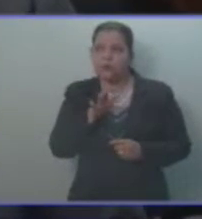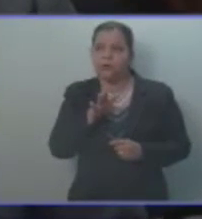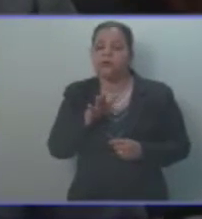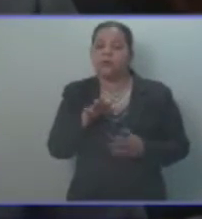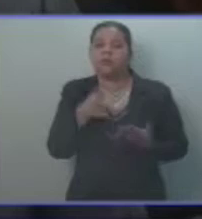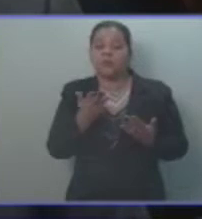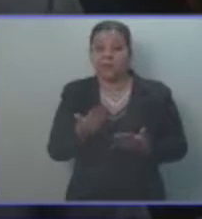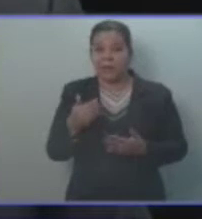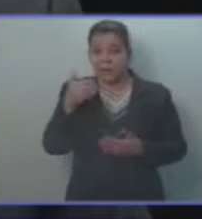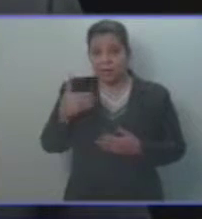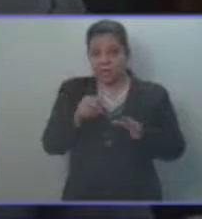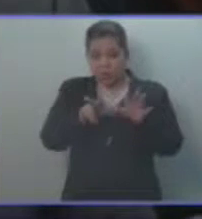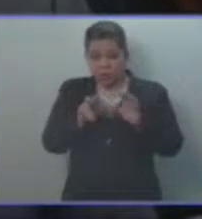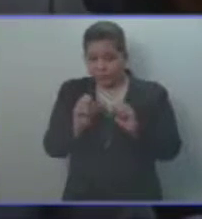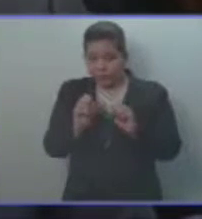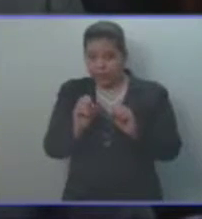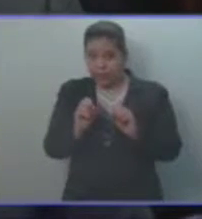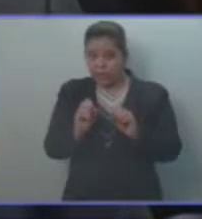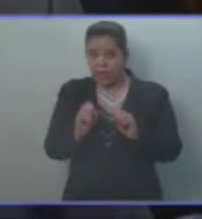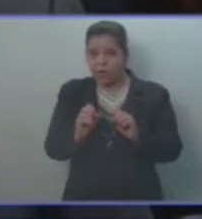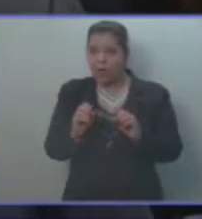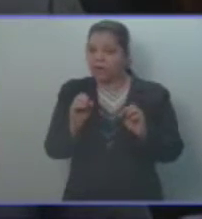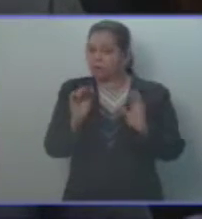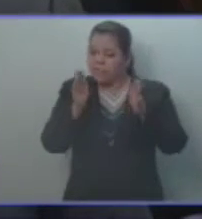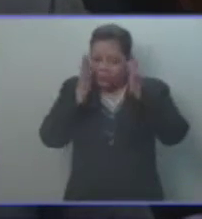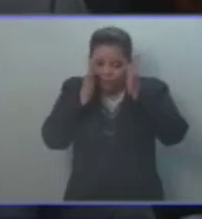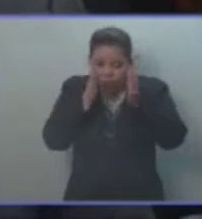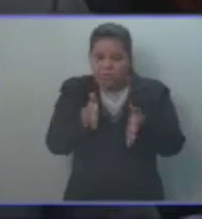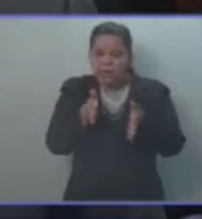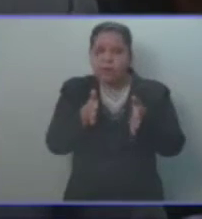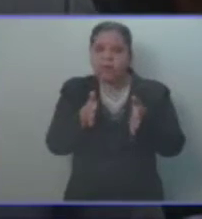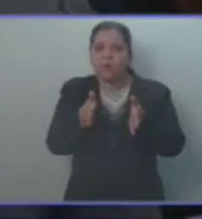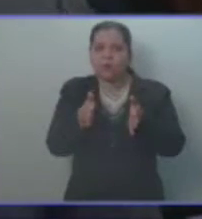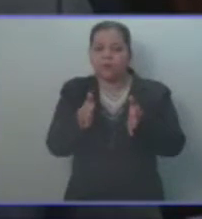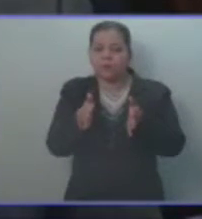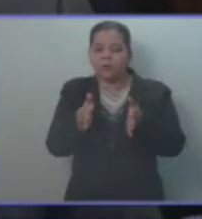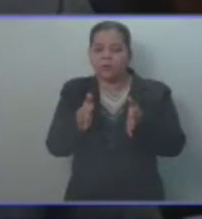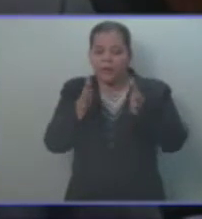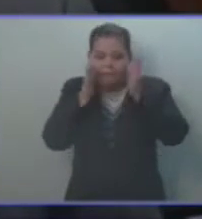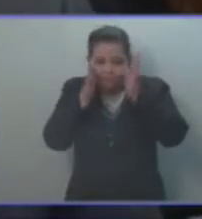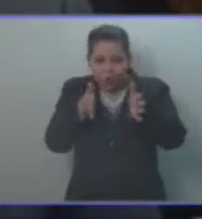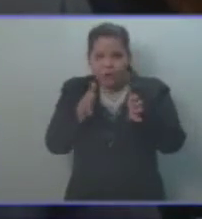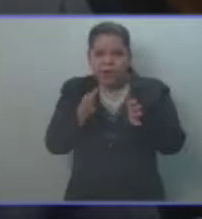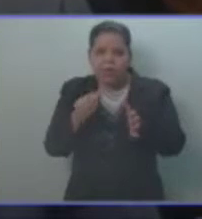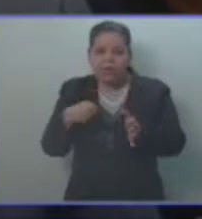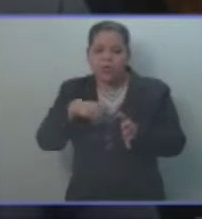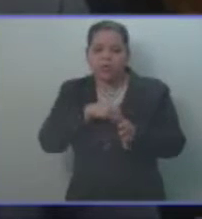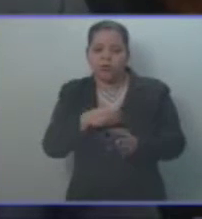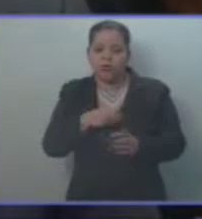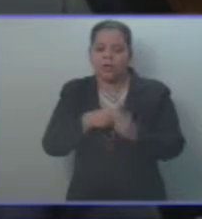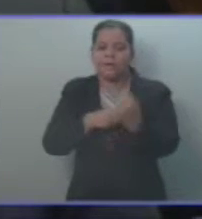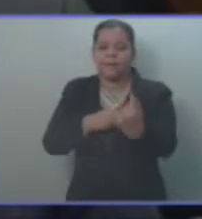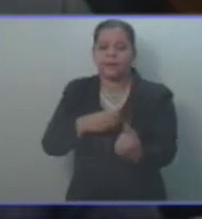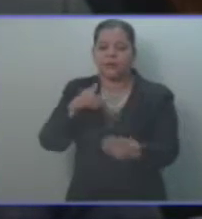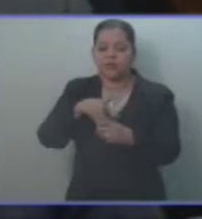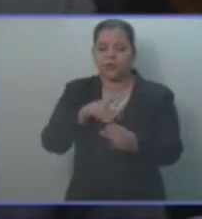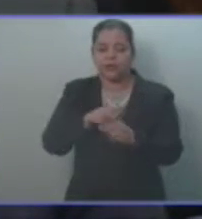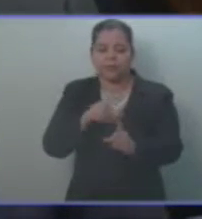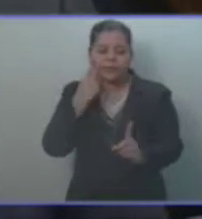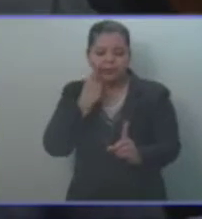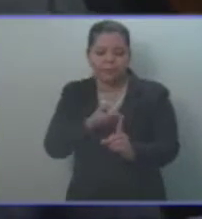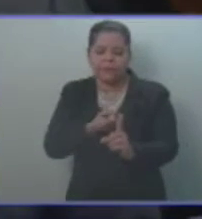la década de los 80 era bajo un enfoque médico. Se trataba a las personas con discapacidad